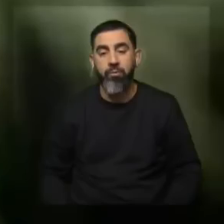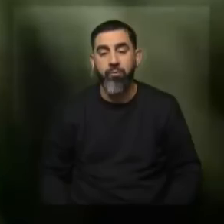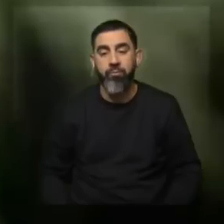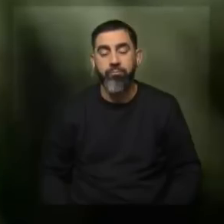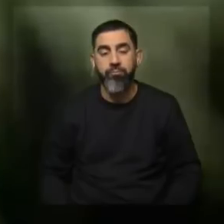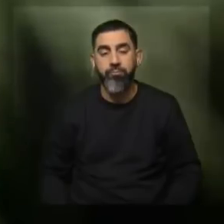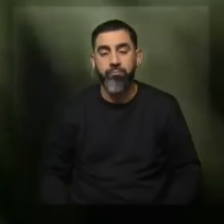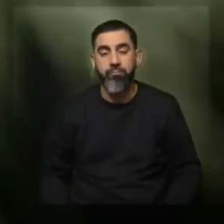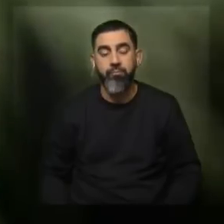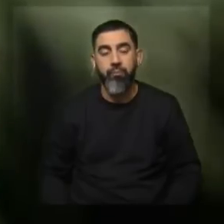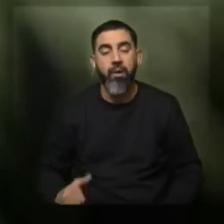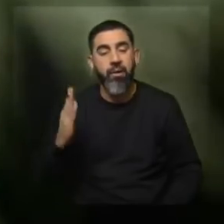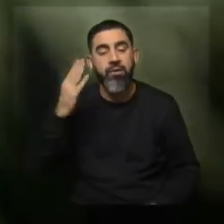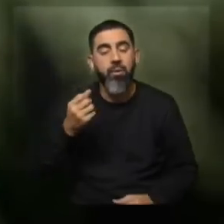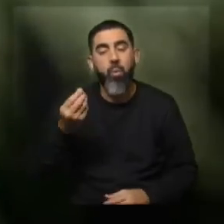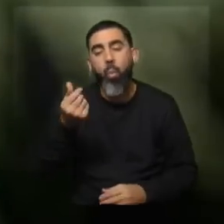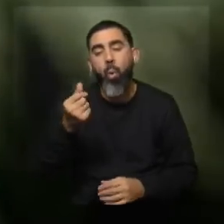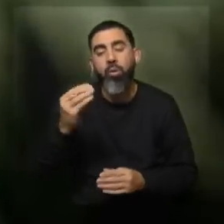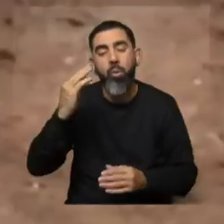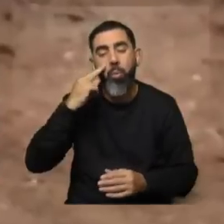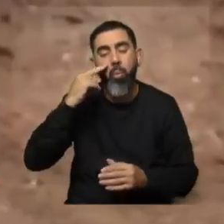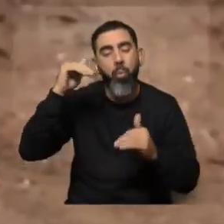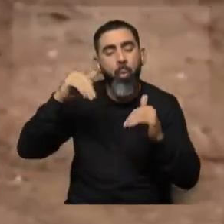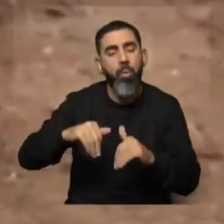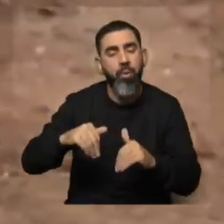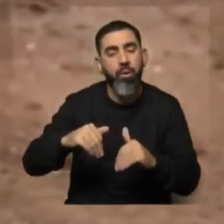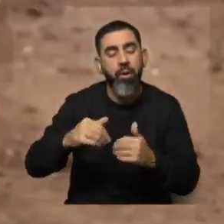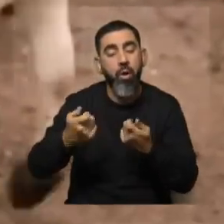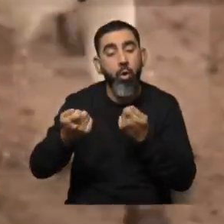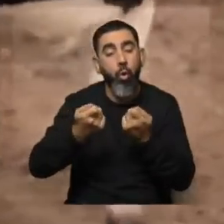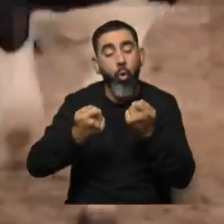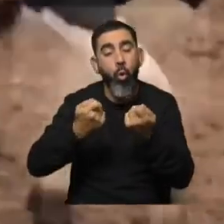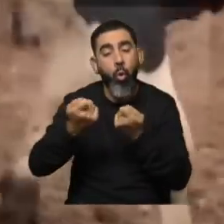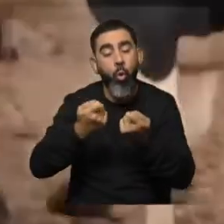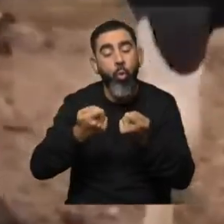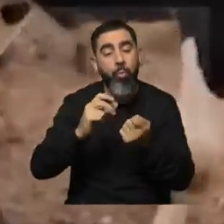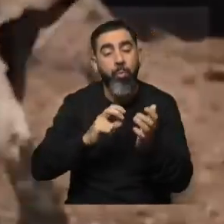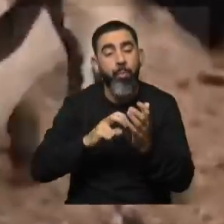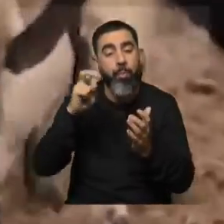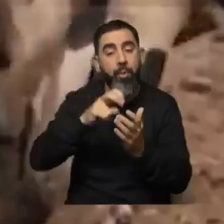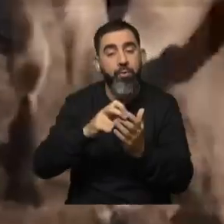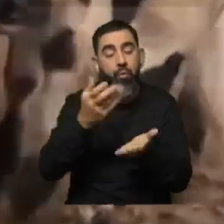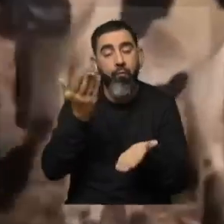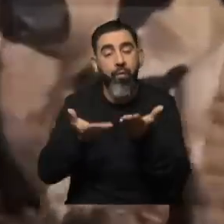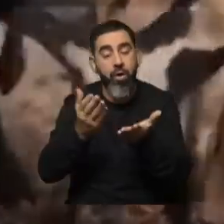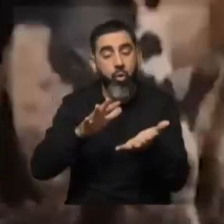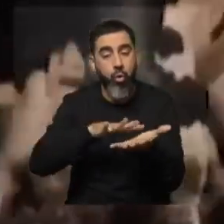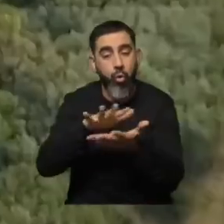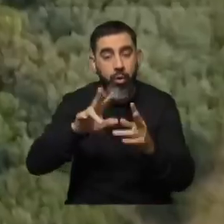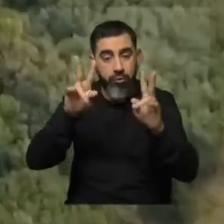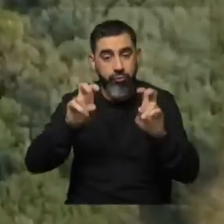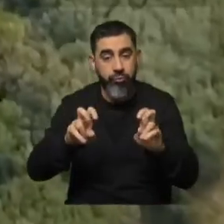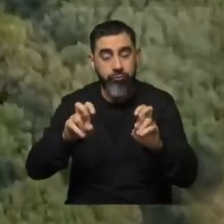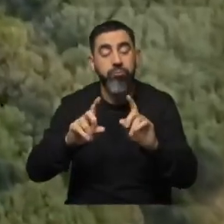digamos Cuánto ha caído el sector sé que el centro comercial industrial de salto está siendo valoraciones sobre el tema inclusive